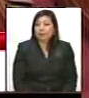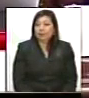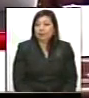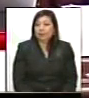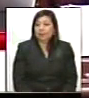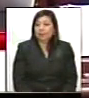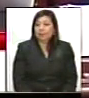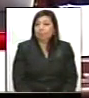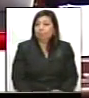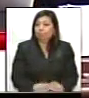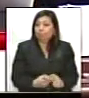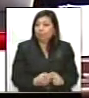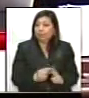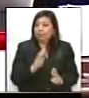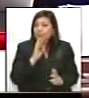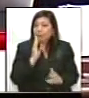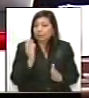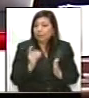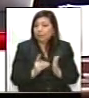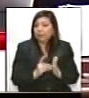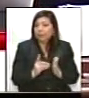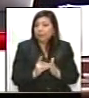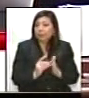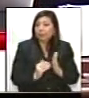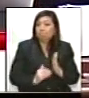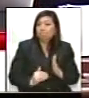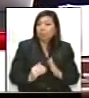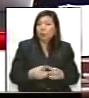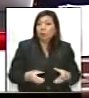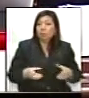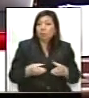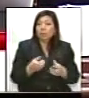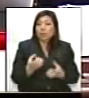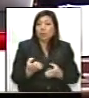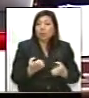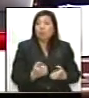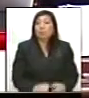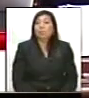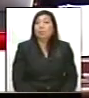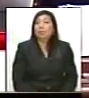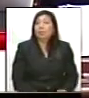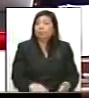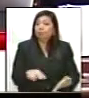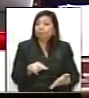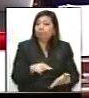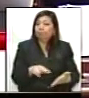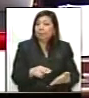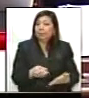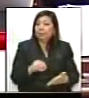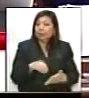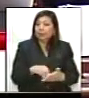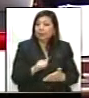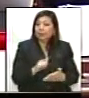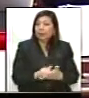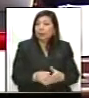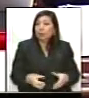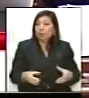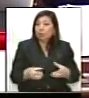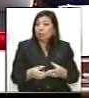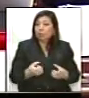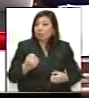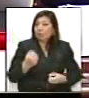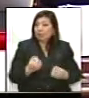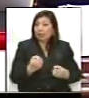se va a iniciar la sustentación del dictamen y mayoría de la condición de economía que ha sido leído al respecto la comisión de